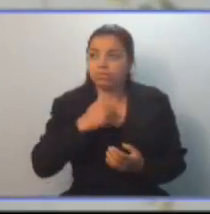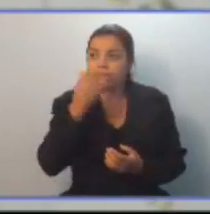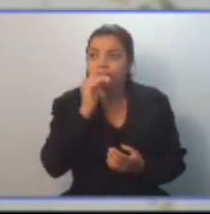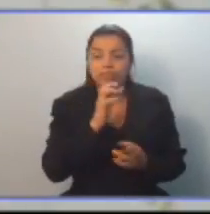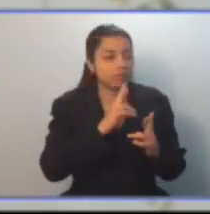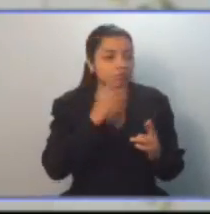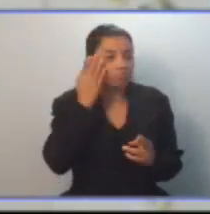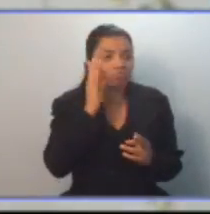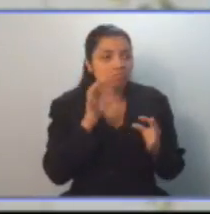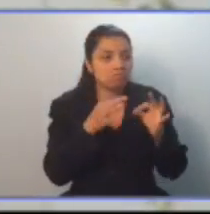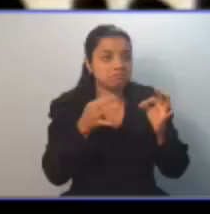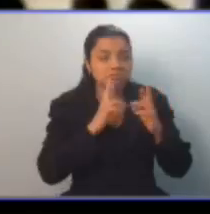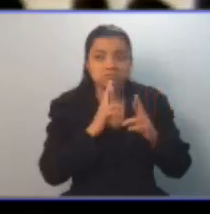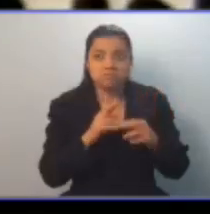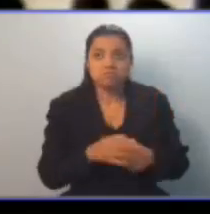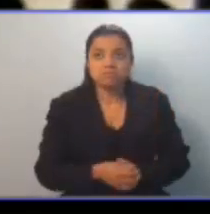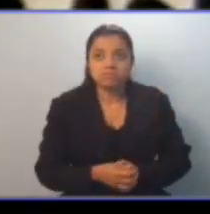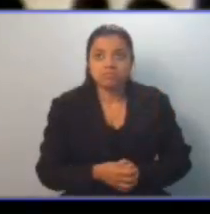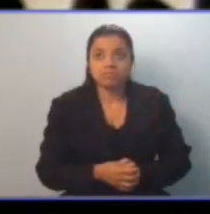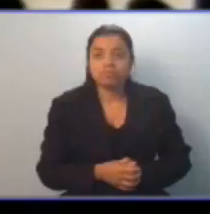refiere.